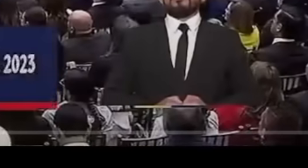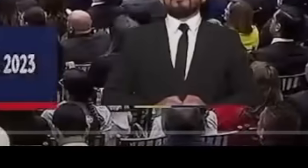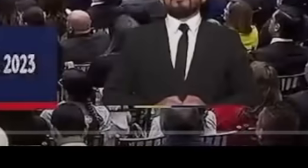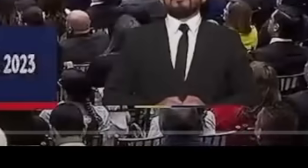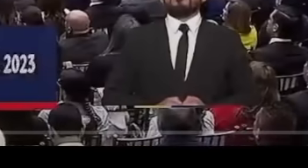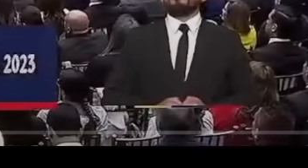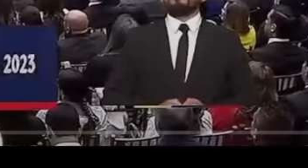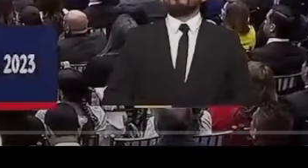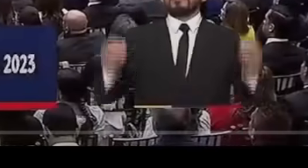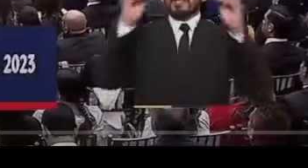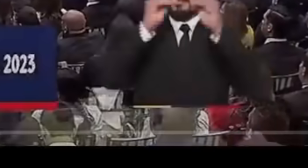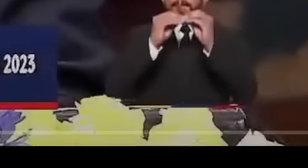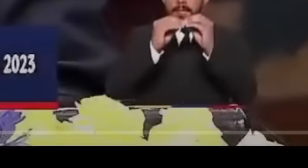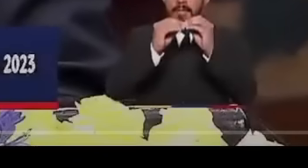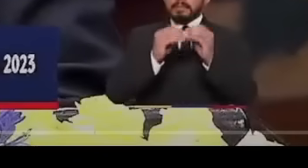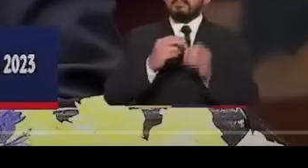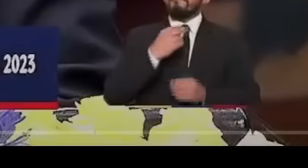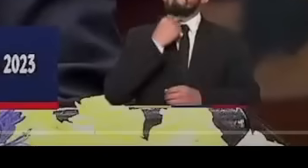Que el valor de la palabra